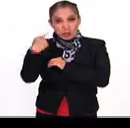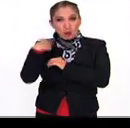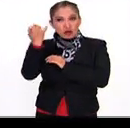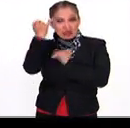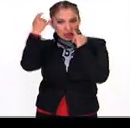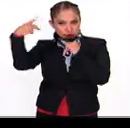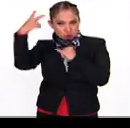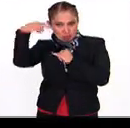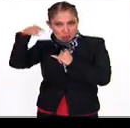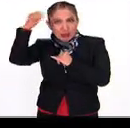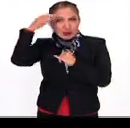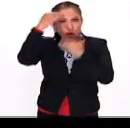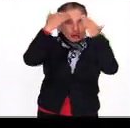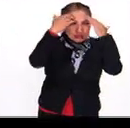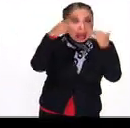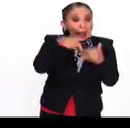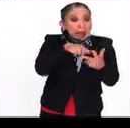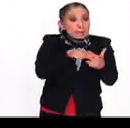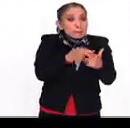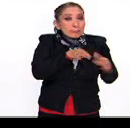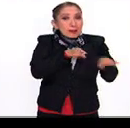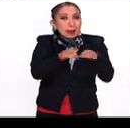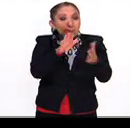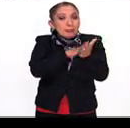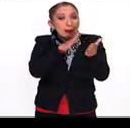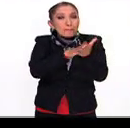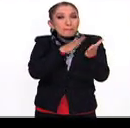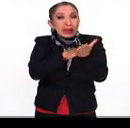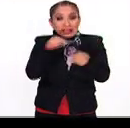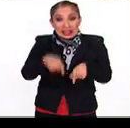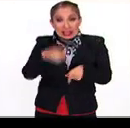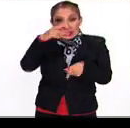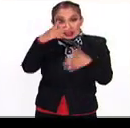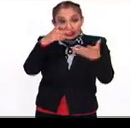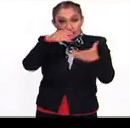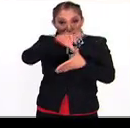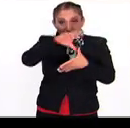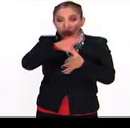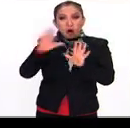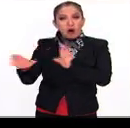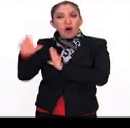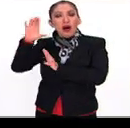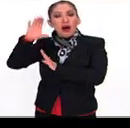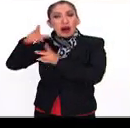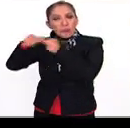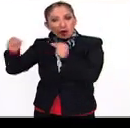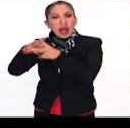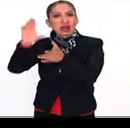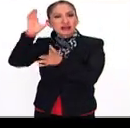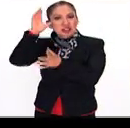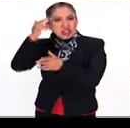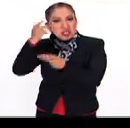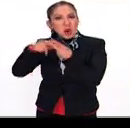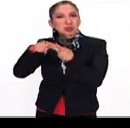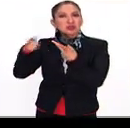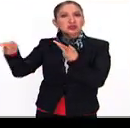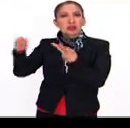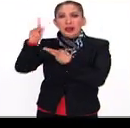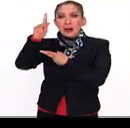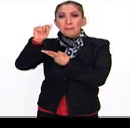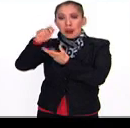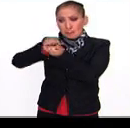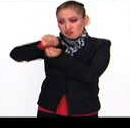viajero, empezó a trabajar con papeles no occidentales, nepaleses, japoneses, chinos, incluso